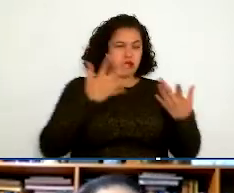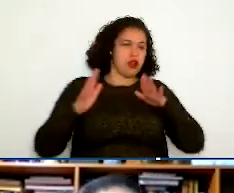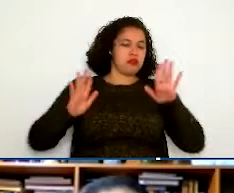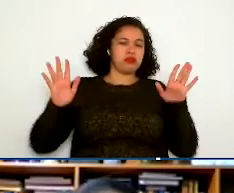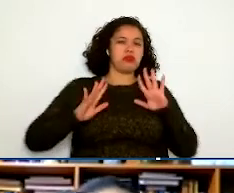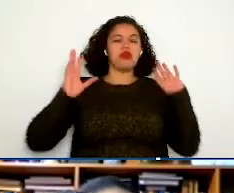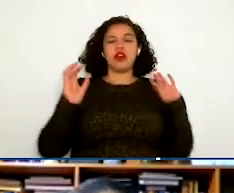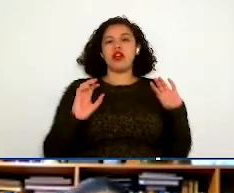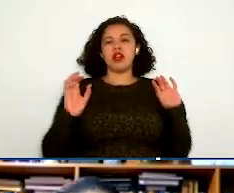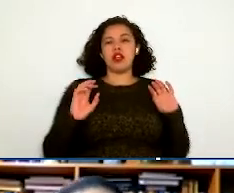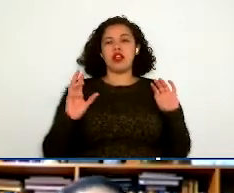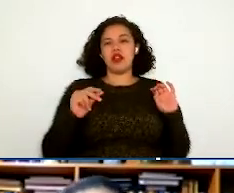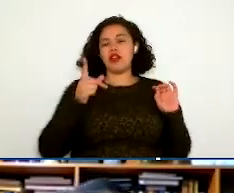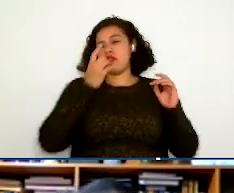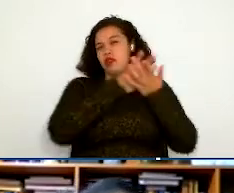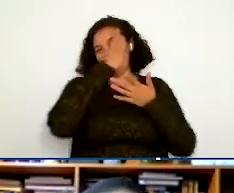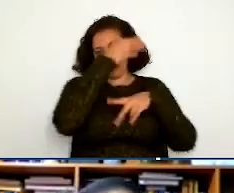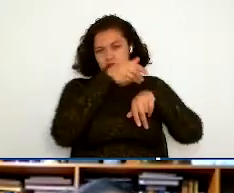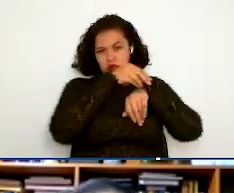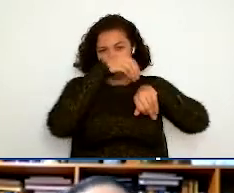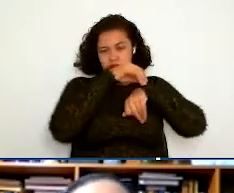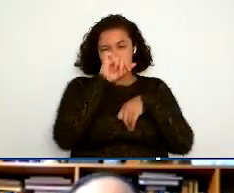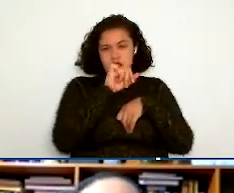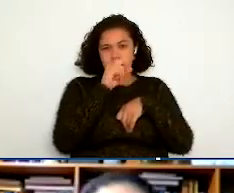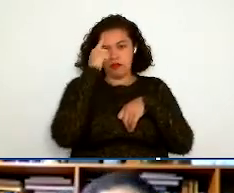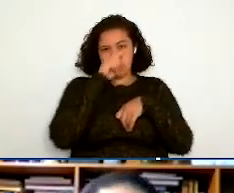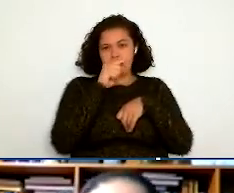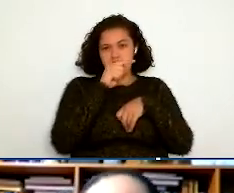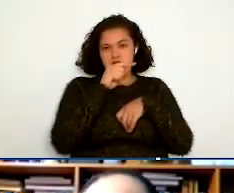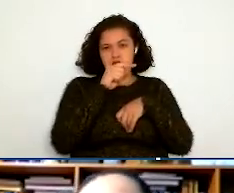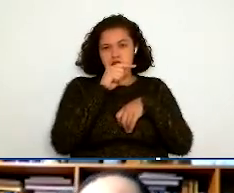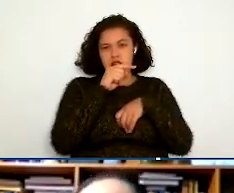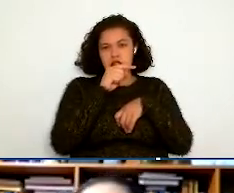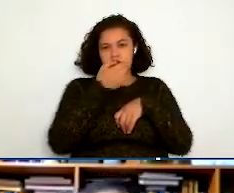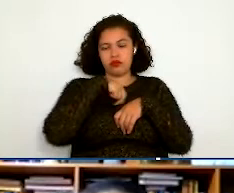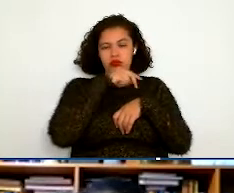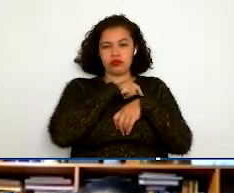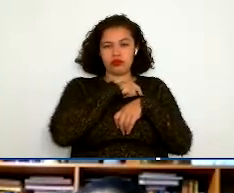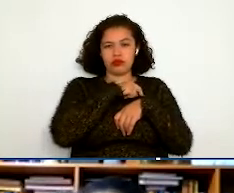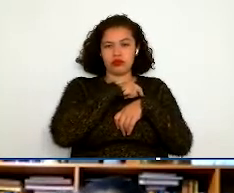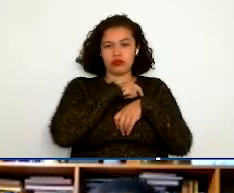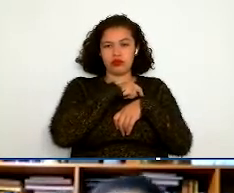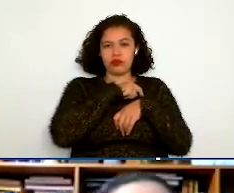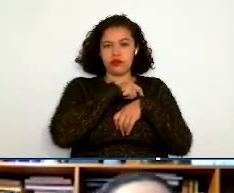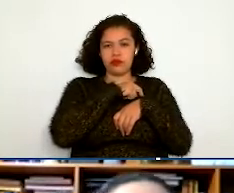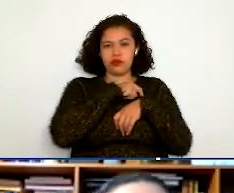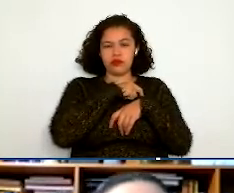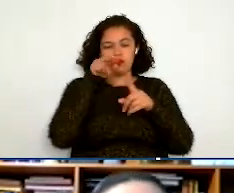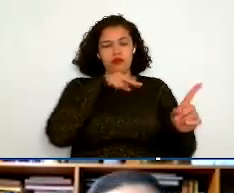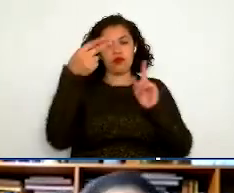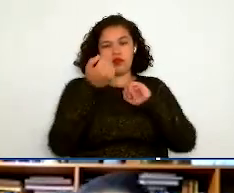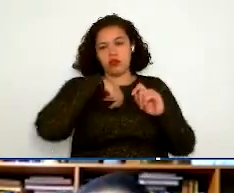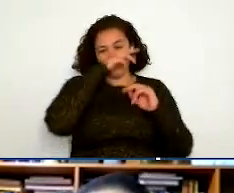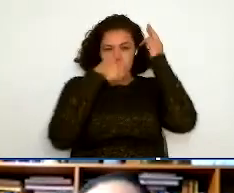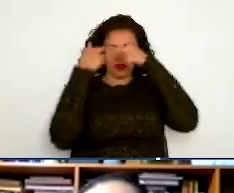más quali, porque ahí nos vamos a inclinar desde esa postura, es que vamos a dar todos estos enfoques que vamos a